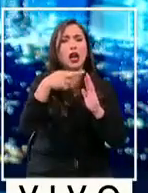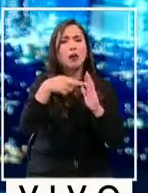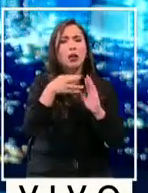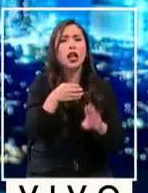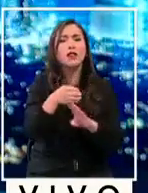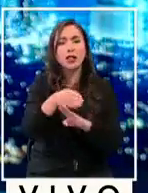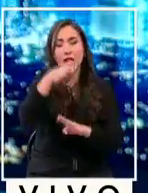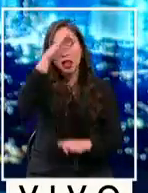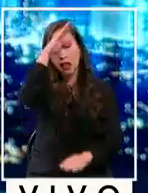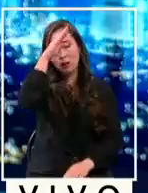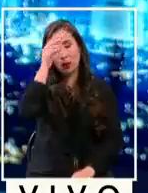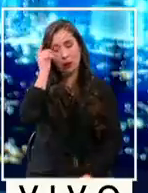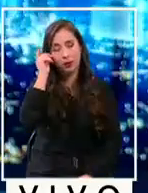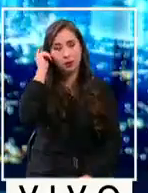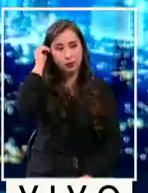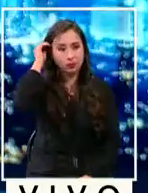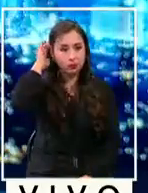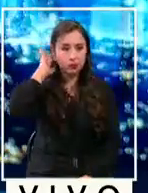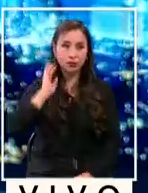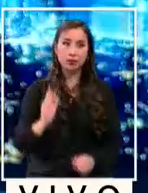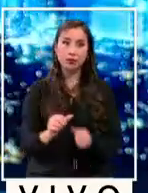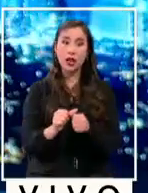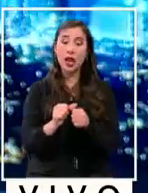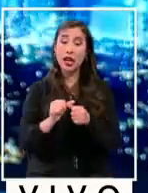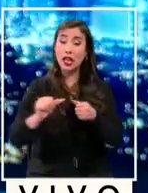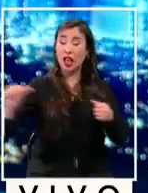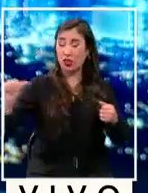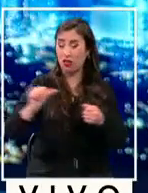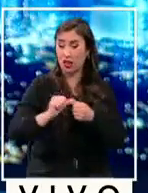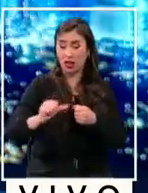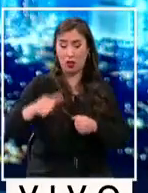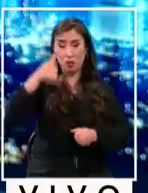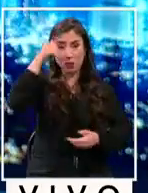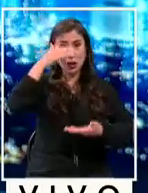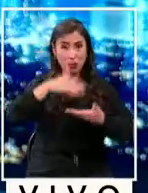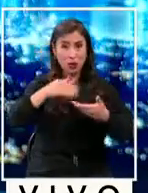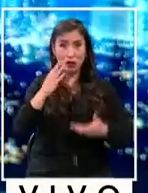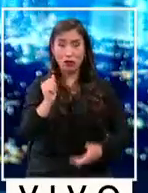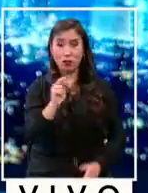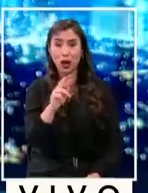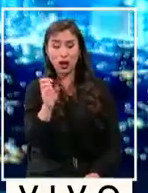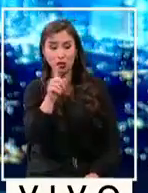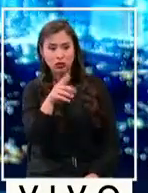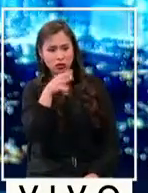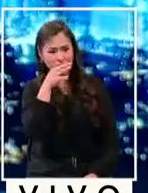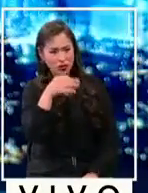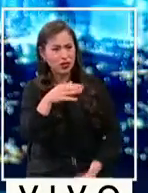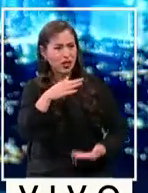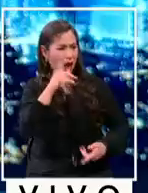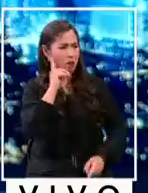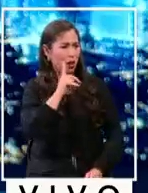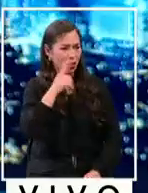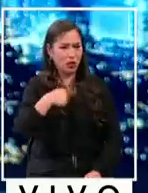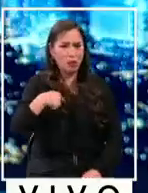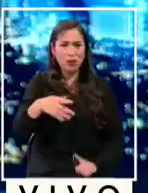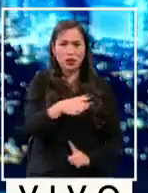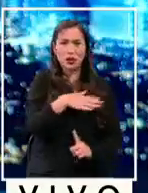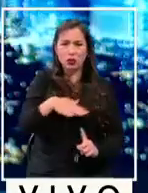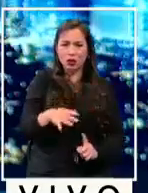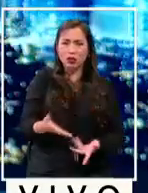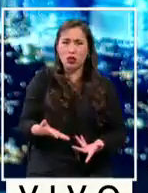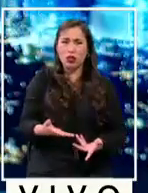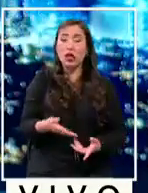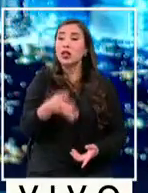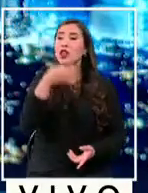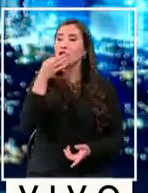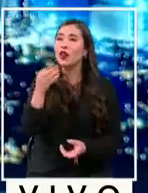de Francisco. Y lejos. Muy lejos de pedir perdón, Barros acusó que se ha mentido en su caso y destacó sentir el afecto